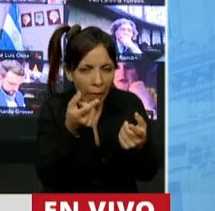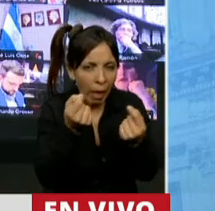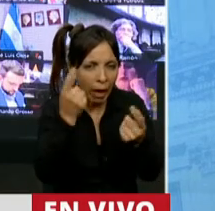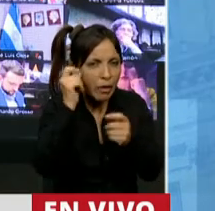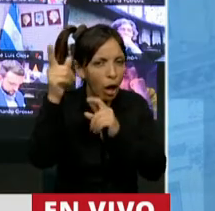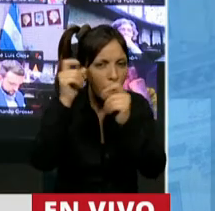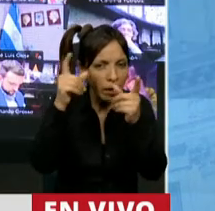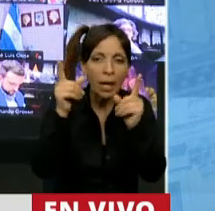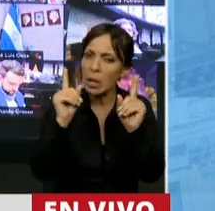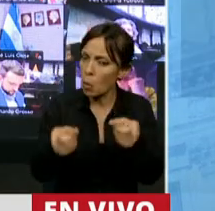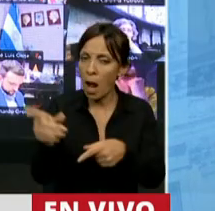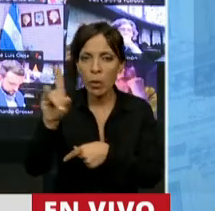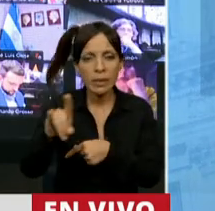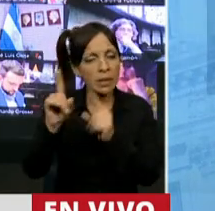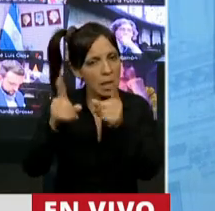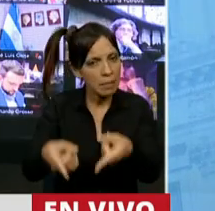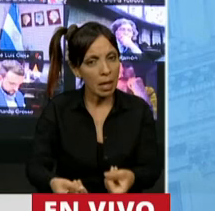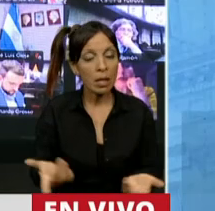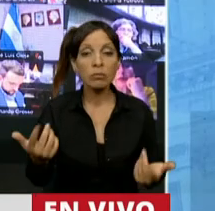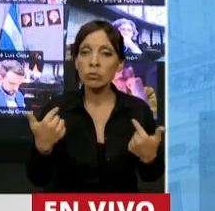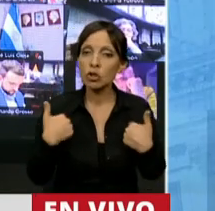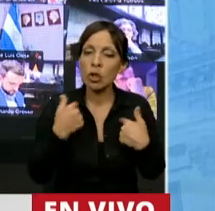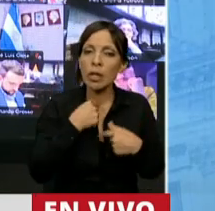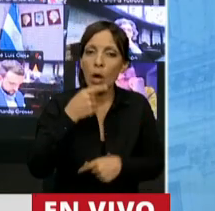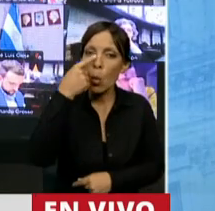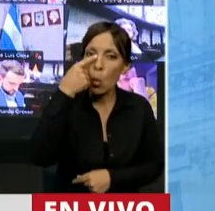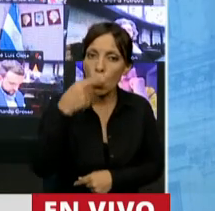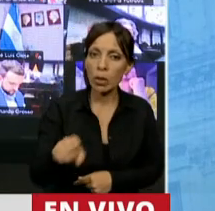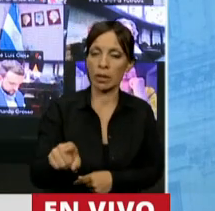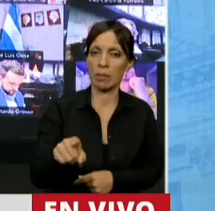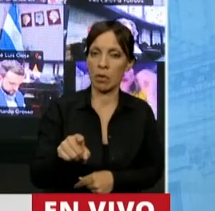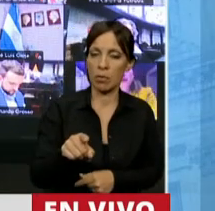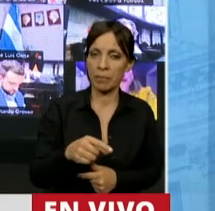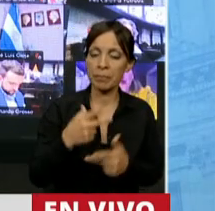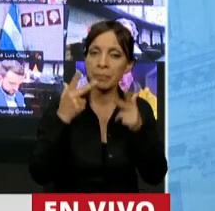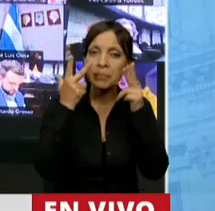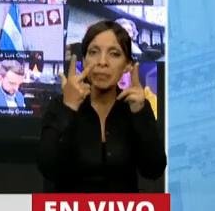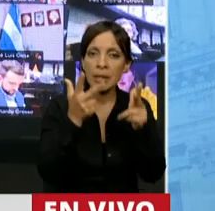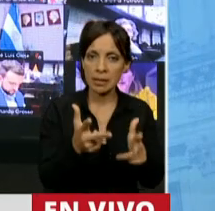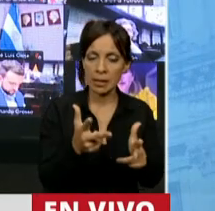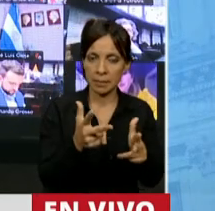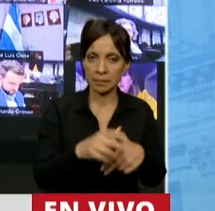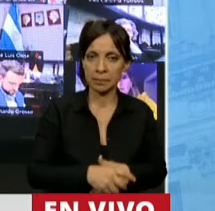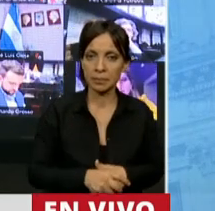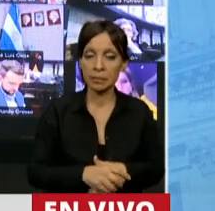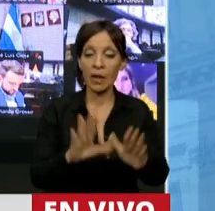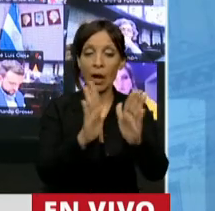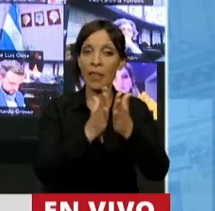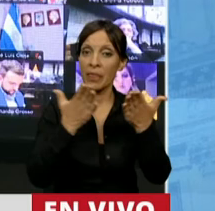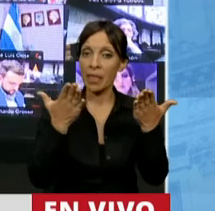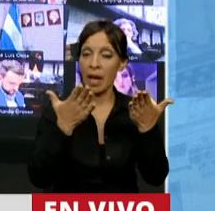incluyendo la universidad. Y quiero, para terminar, señor presidente, decirle que uno de los diarios